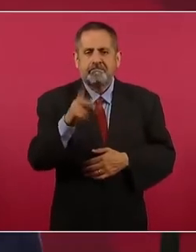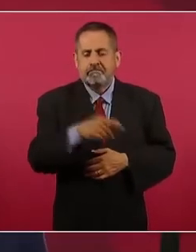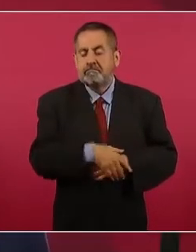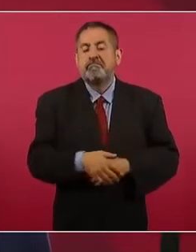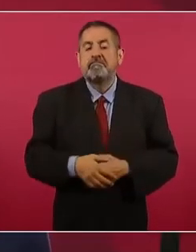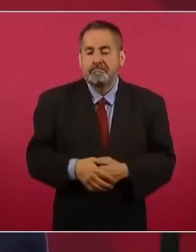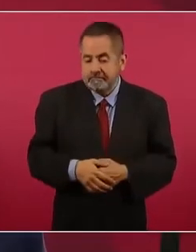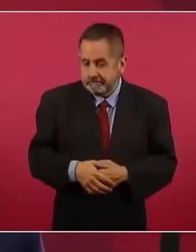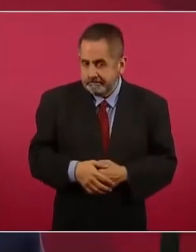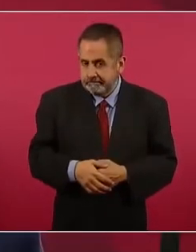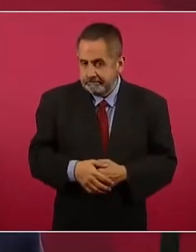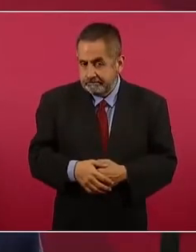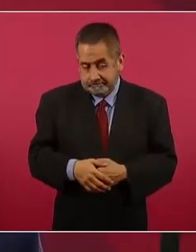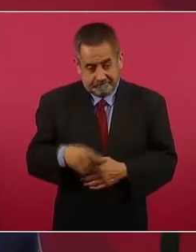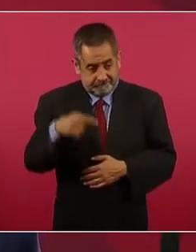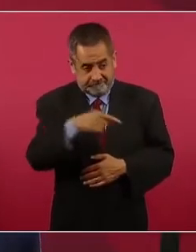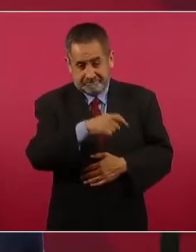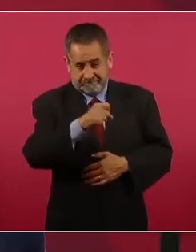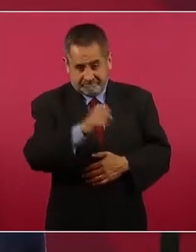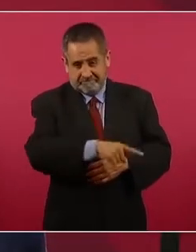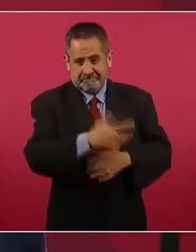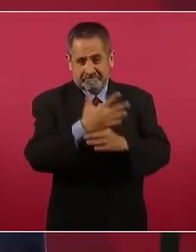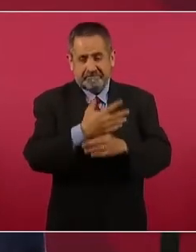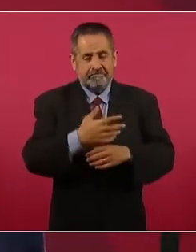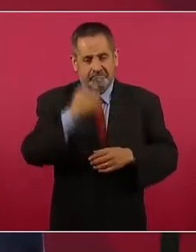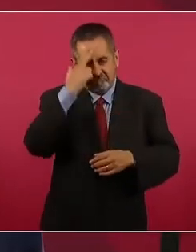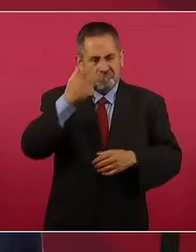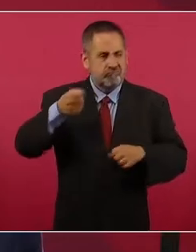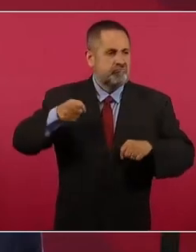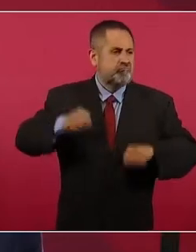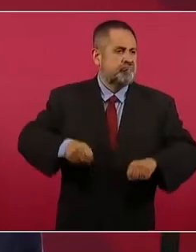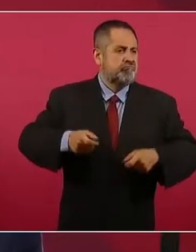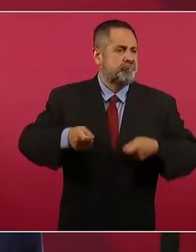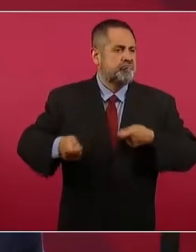Eran las épocas del Estado autoritario.